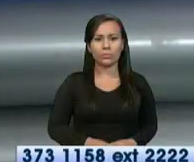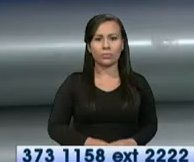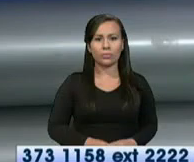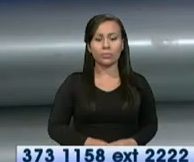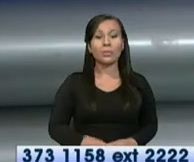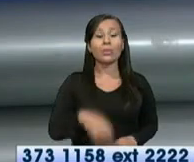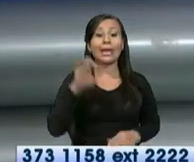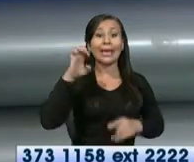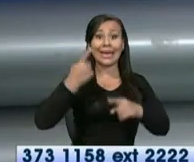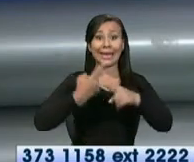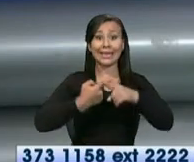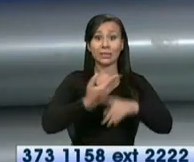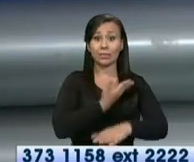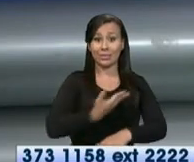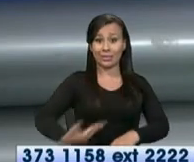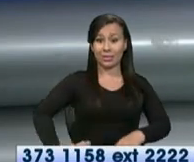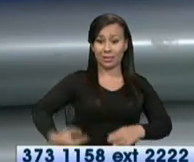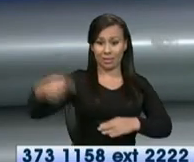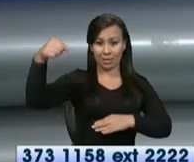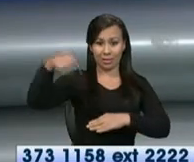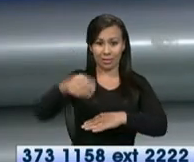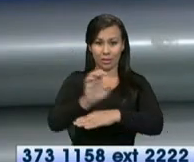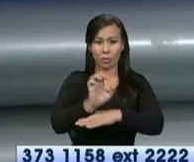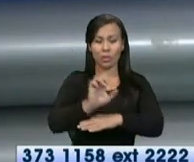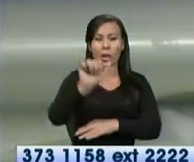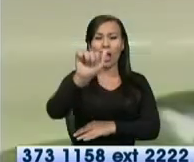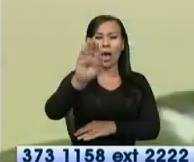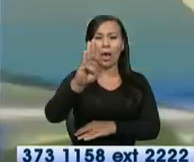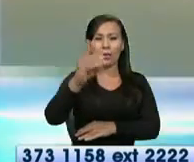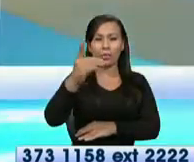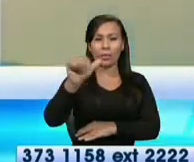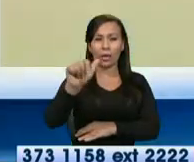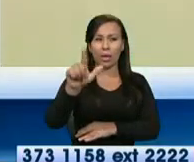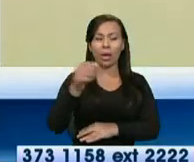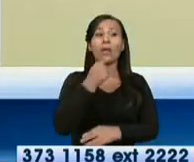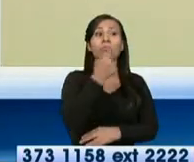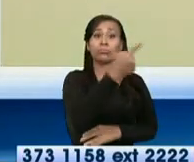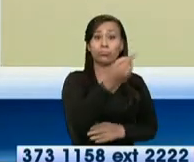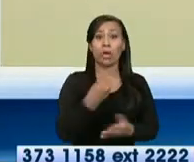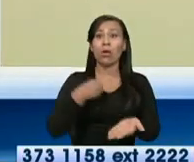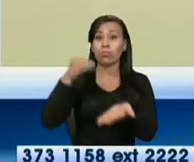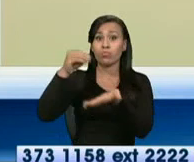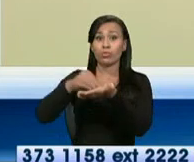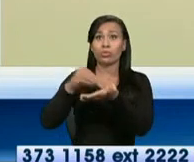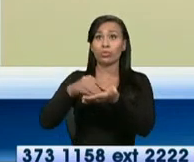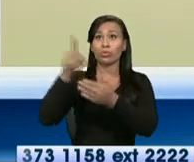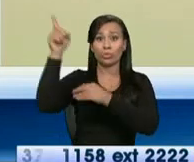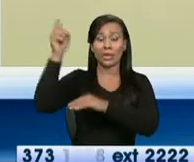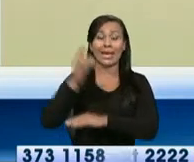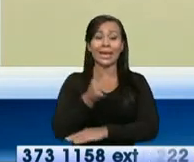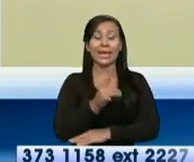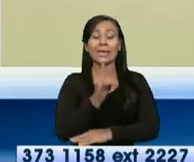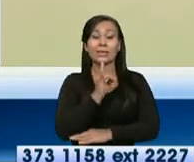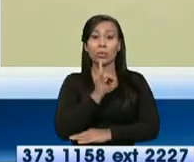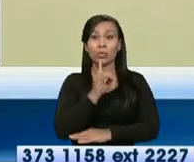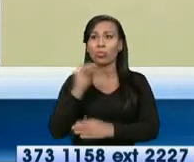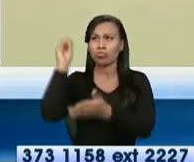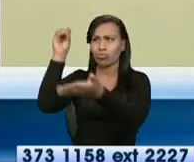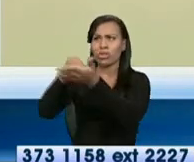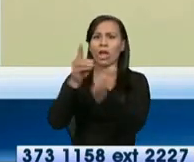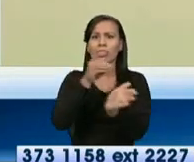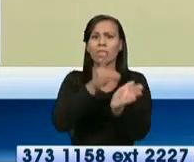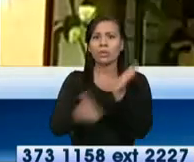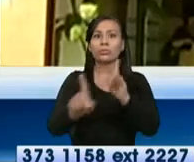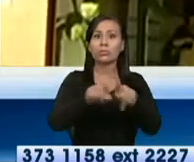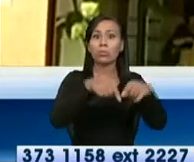El expresidente del Ecuador, Abdalá Bucaram, presentó ante la Comisión Interamericana de Derechos Humanos en Washington, Estados Unidos, una